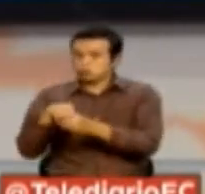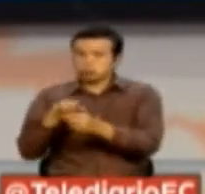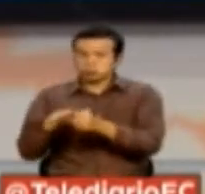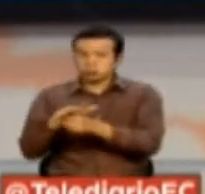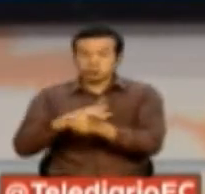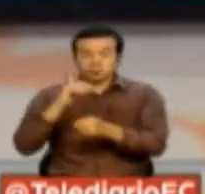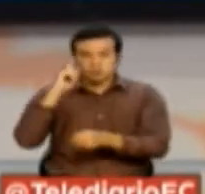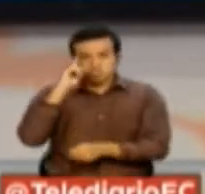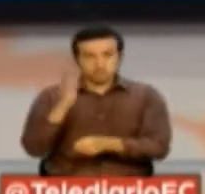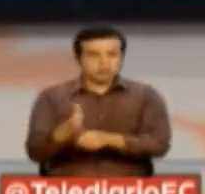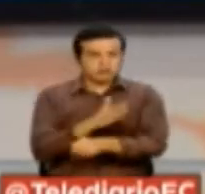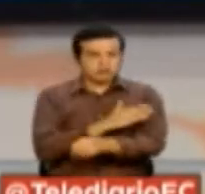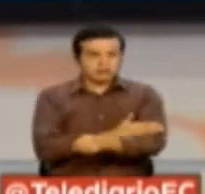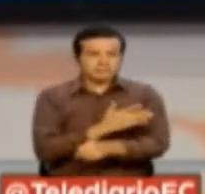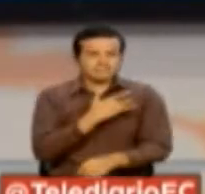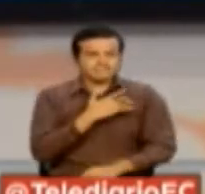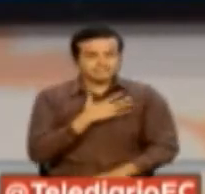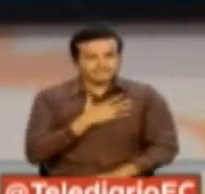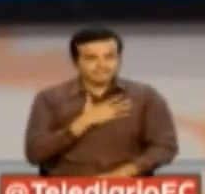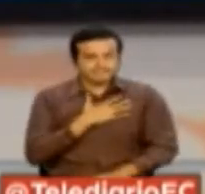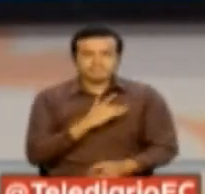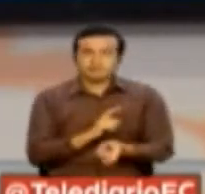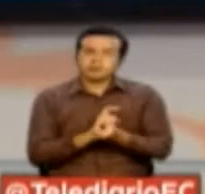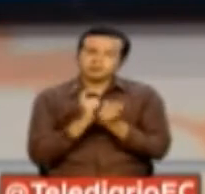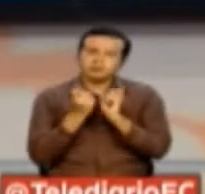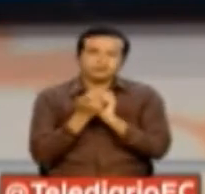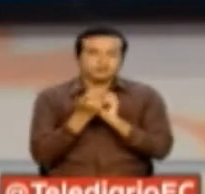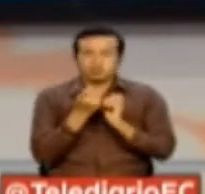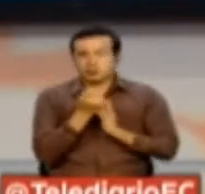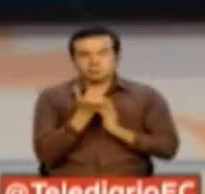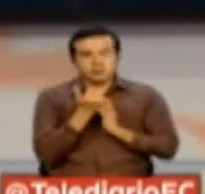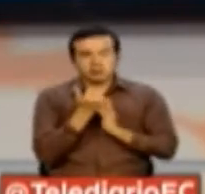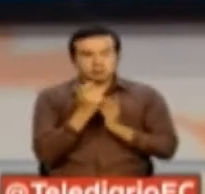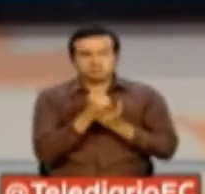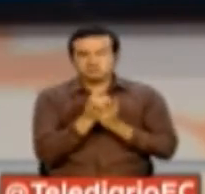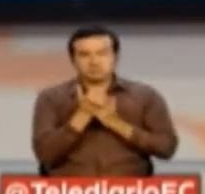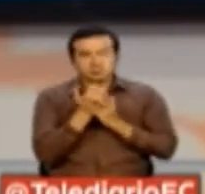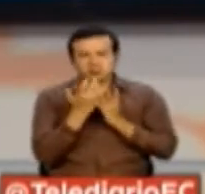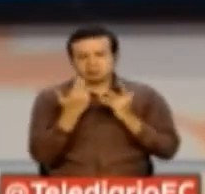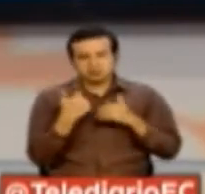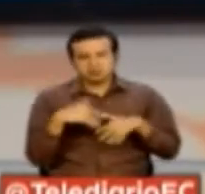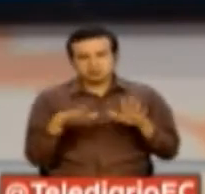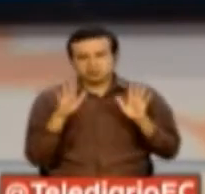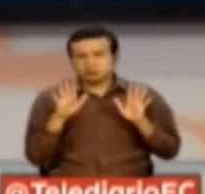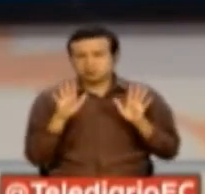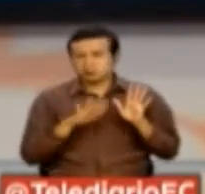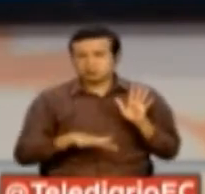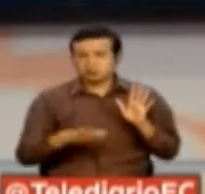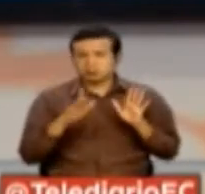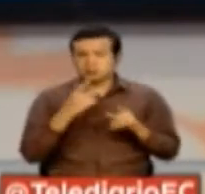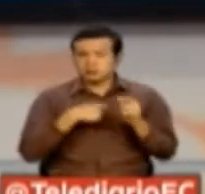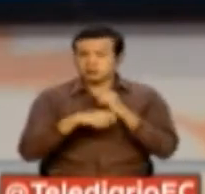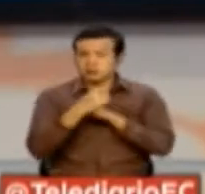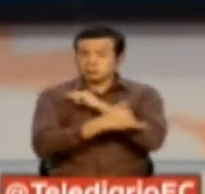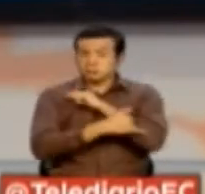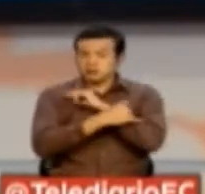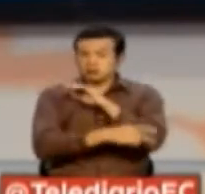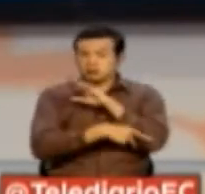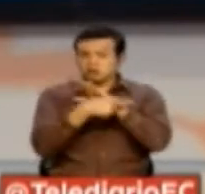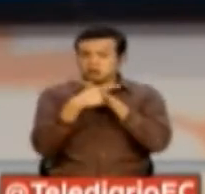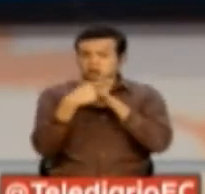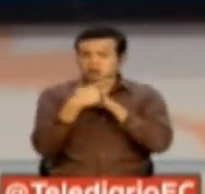en el gobierno anterior desgraciadamente se cambia se elimina esa condición entonces al vender a china por